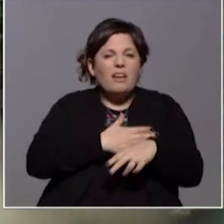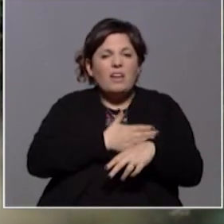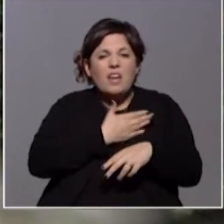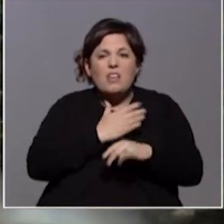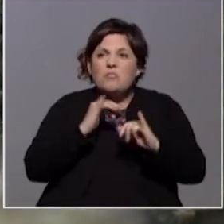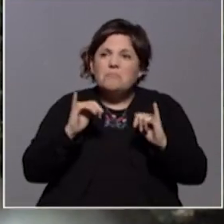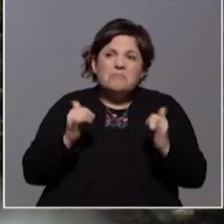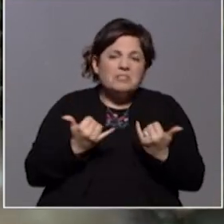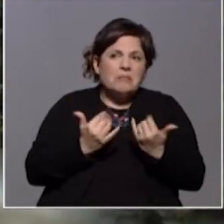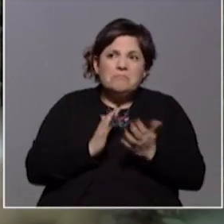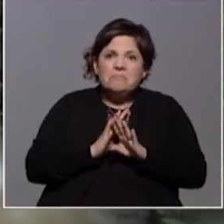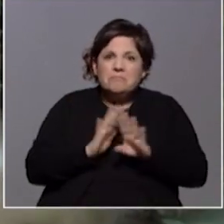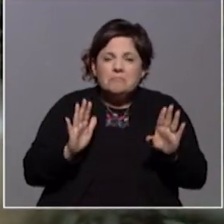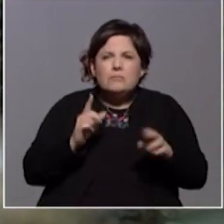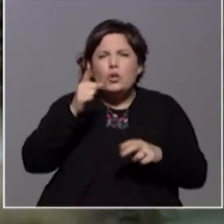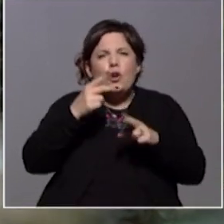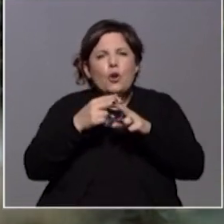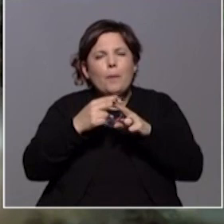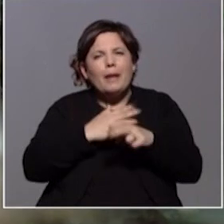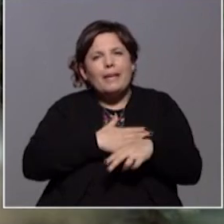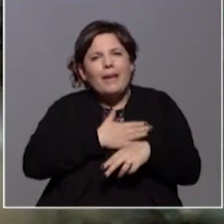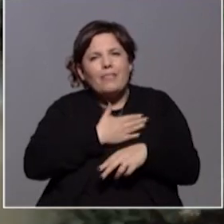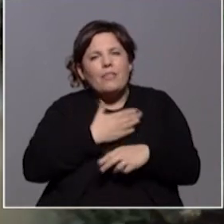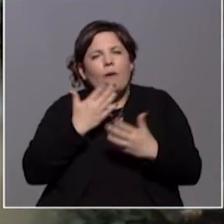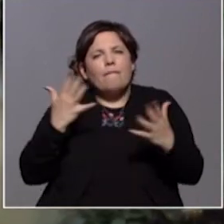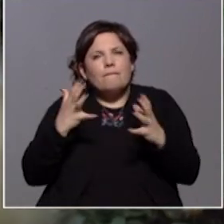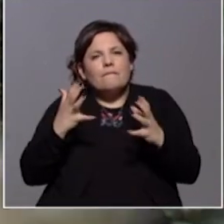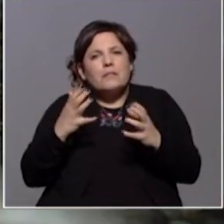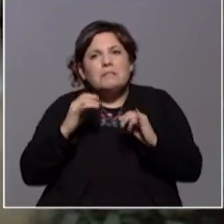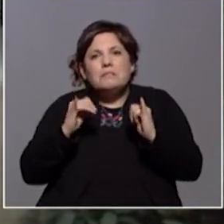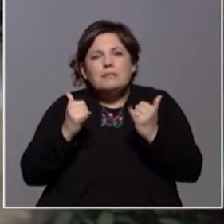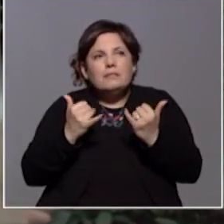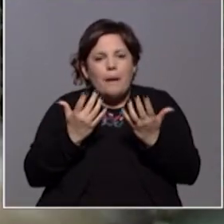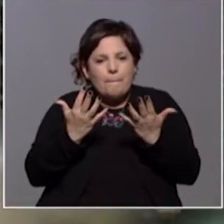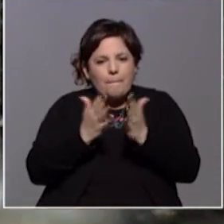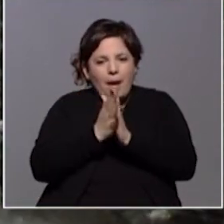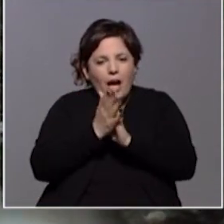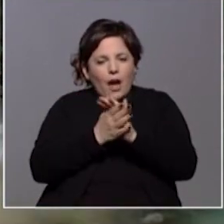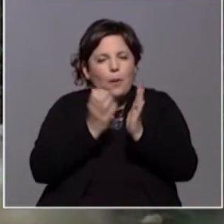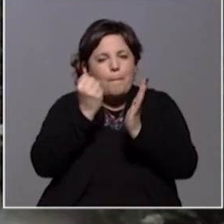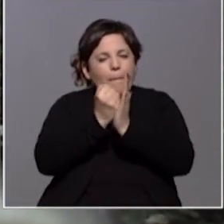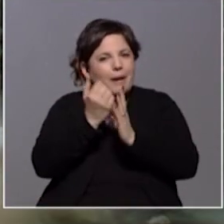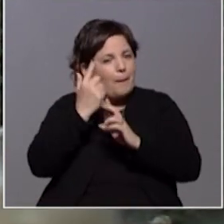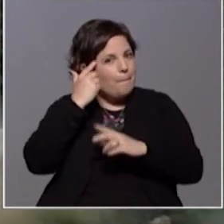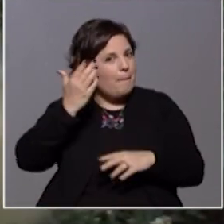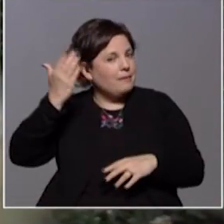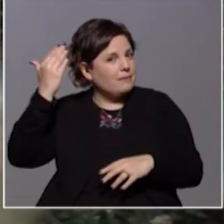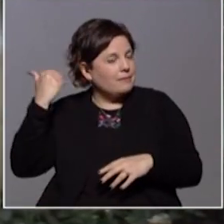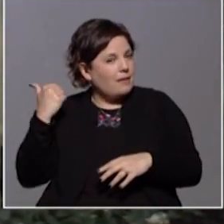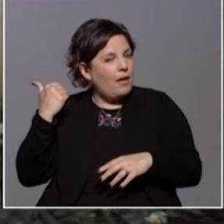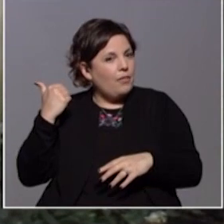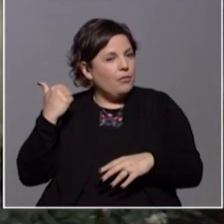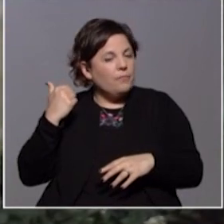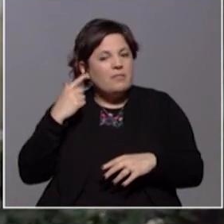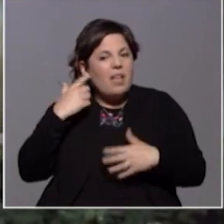no existe. Ese nombre querido, idolatrado, ha quedado en mis manos la huella de lo pasado.